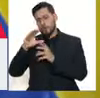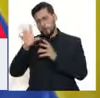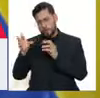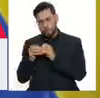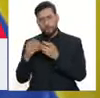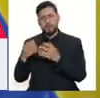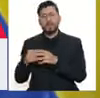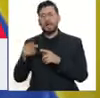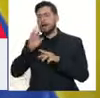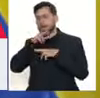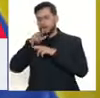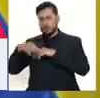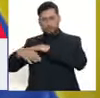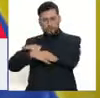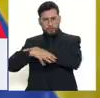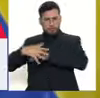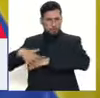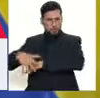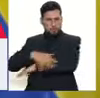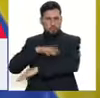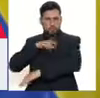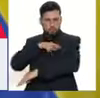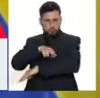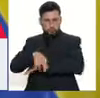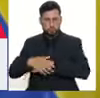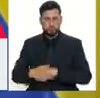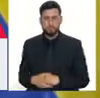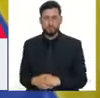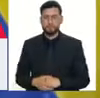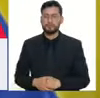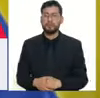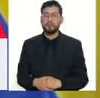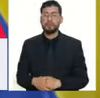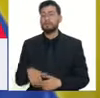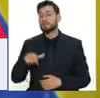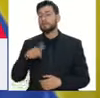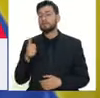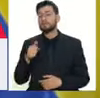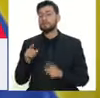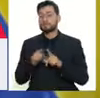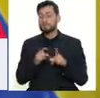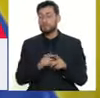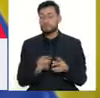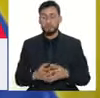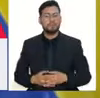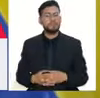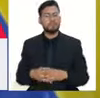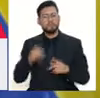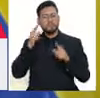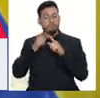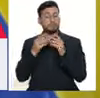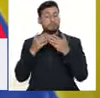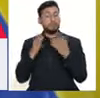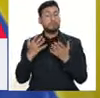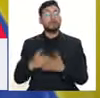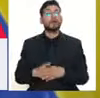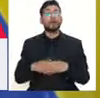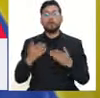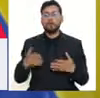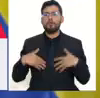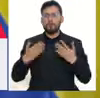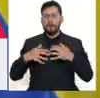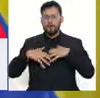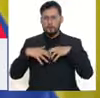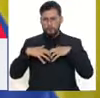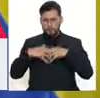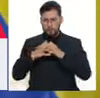cuencas hidrográficas transfronterizas. De otro lado, hemos proyectado iniciativas para